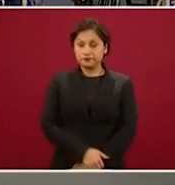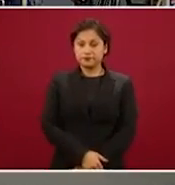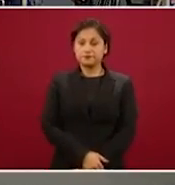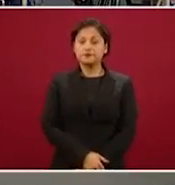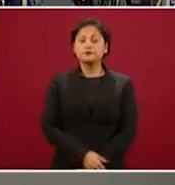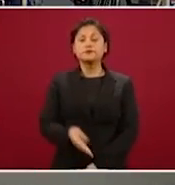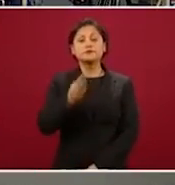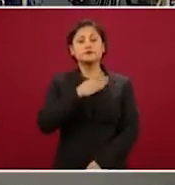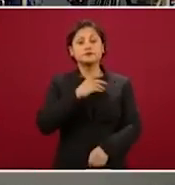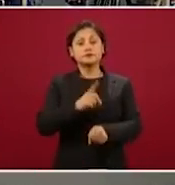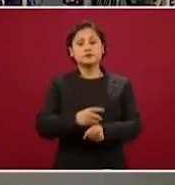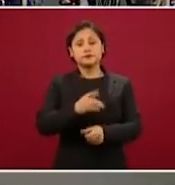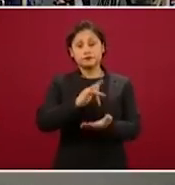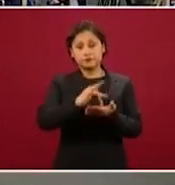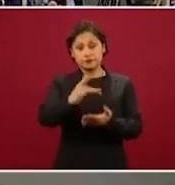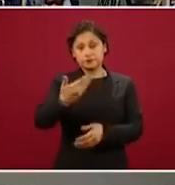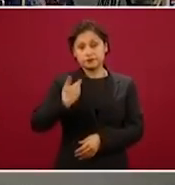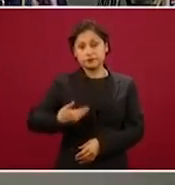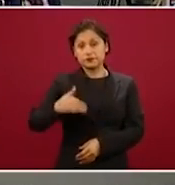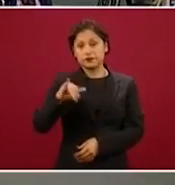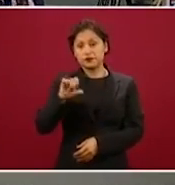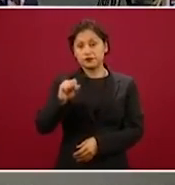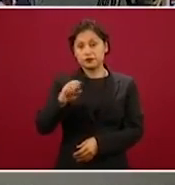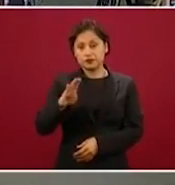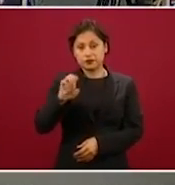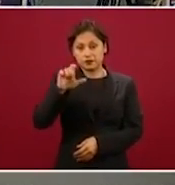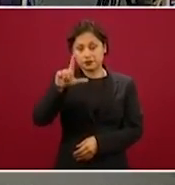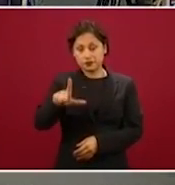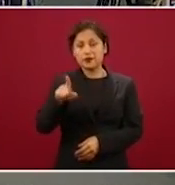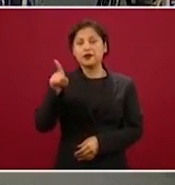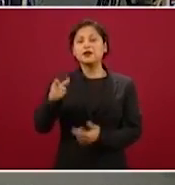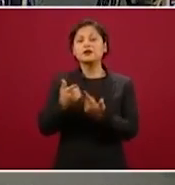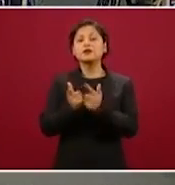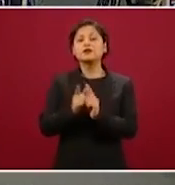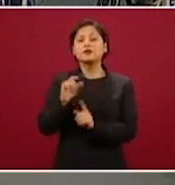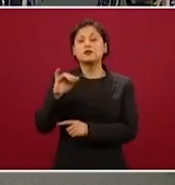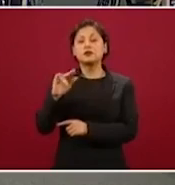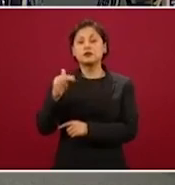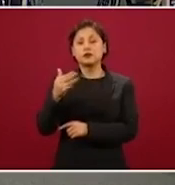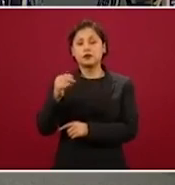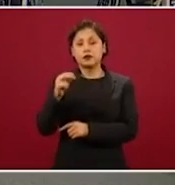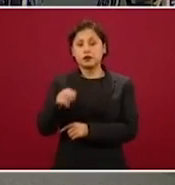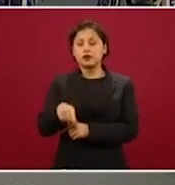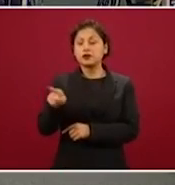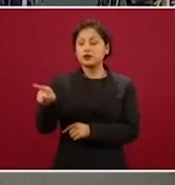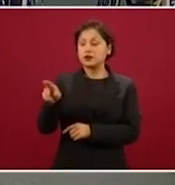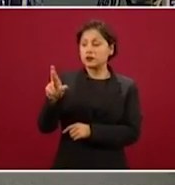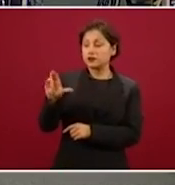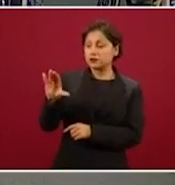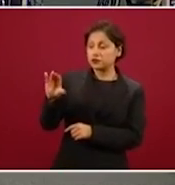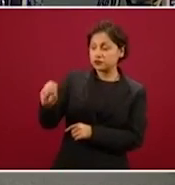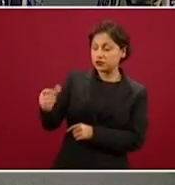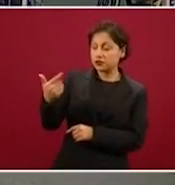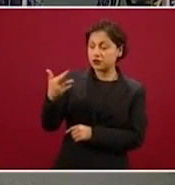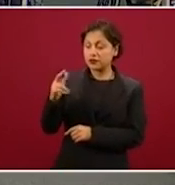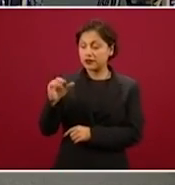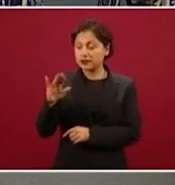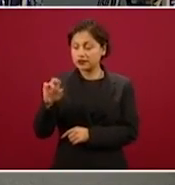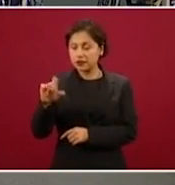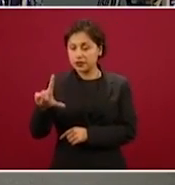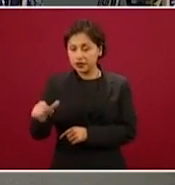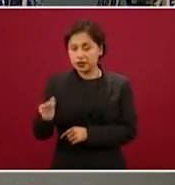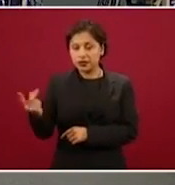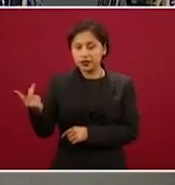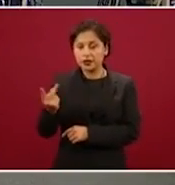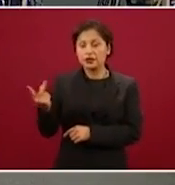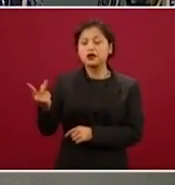Gracias, buenos días, Isabel González, de Grupo Imagen. Primero, tanto a Rocío como a Graciela, buenos días. ¿Qué tipo